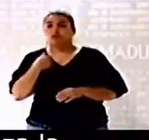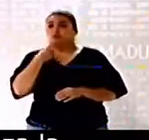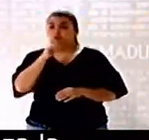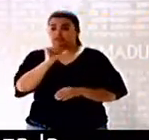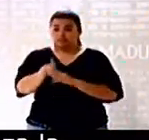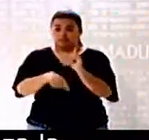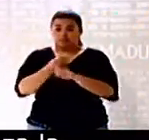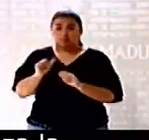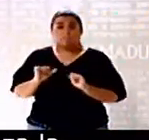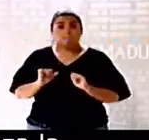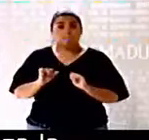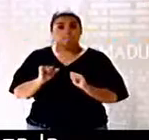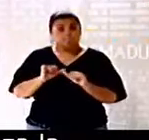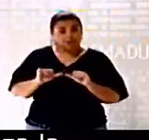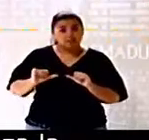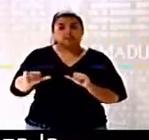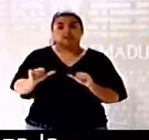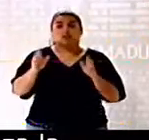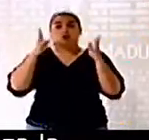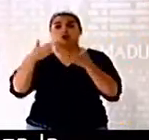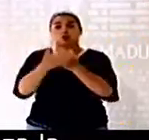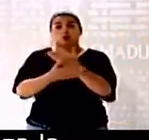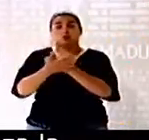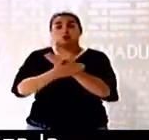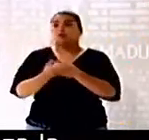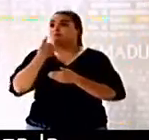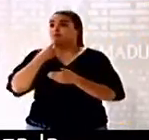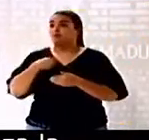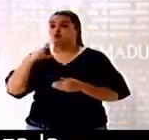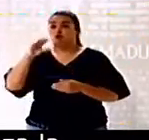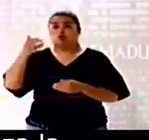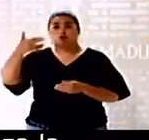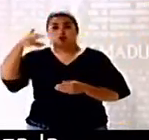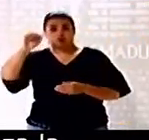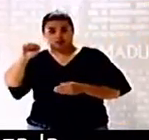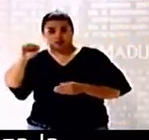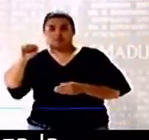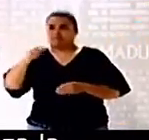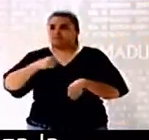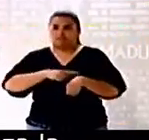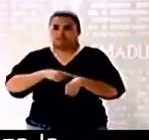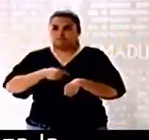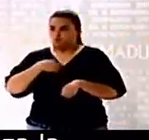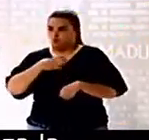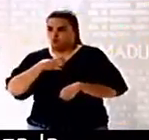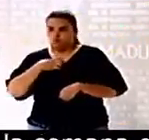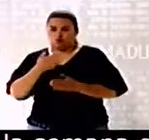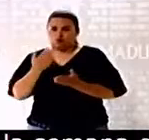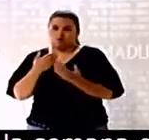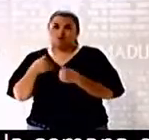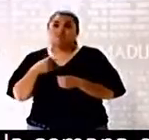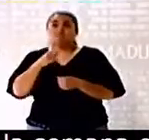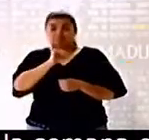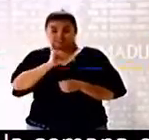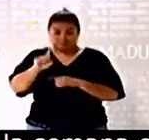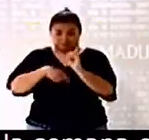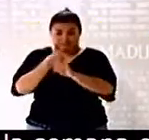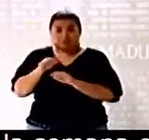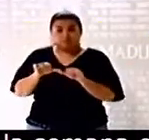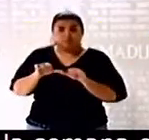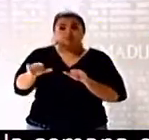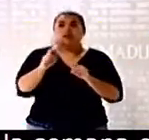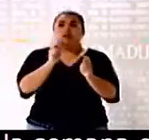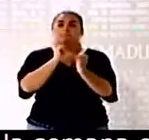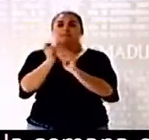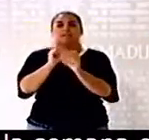semana que viene los consejos de Gobierno, miro para Concha, mi directora de comunicación, porque no he tenido tiempo de poder comentarlo con ella. A partir de la semana que viene, las ruedas de